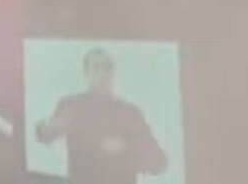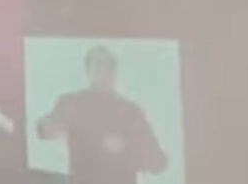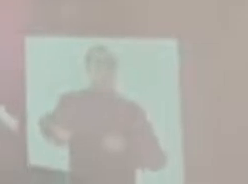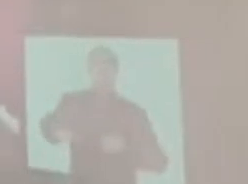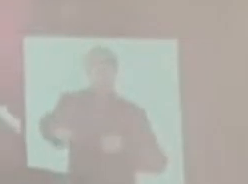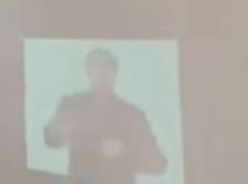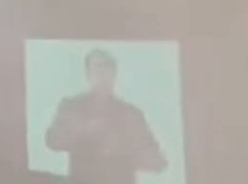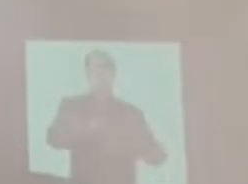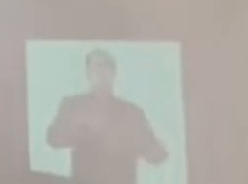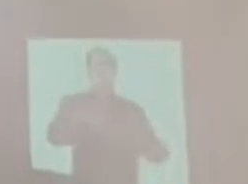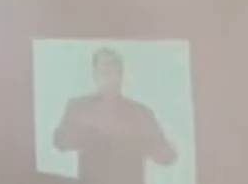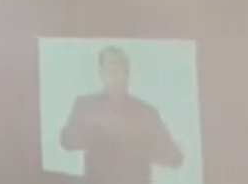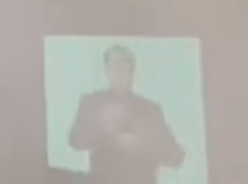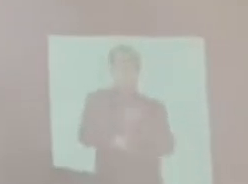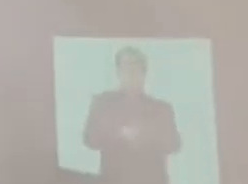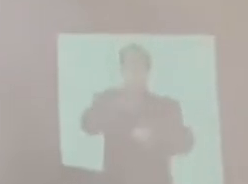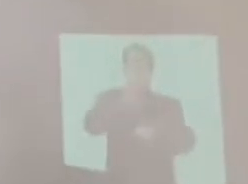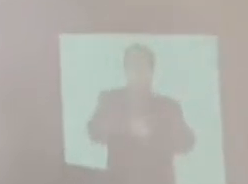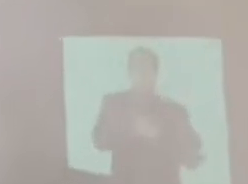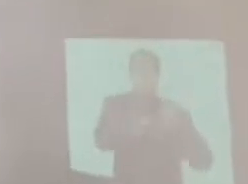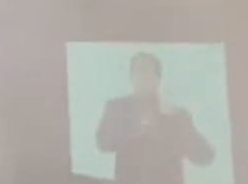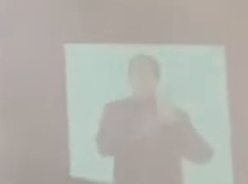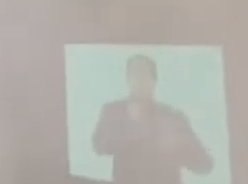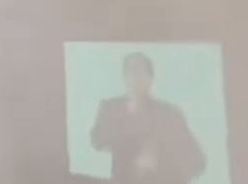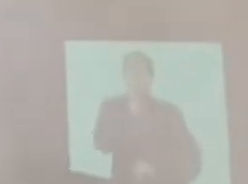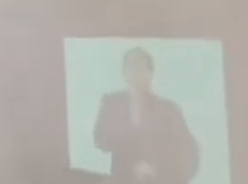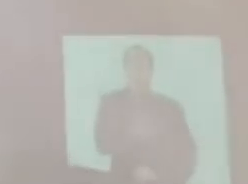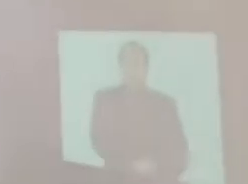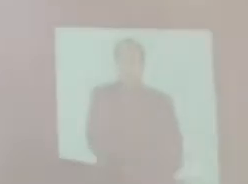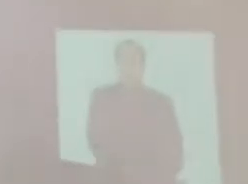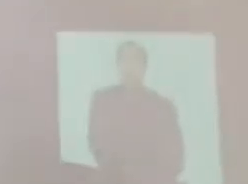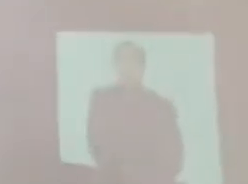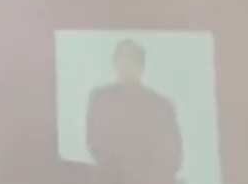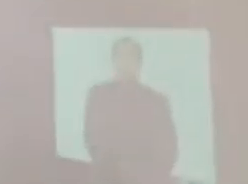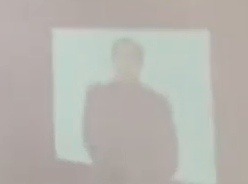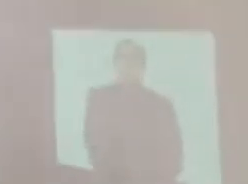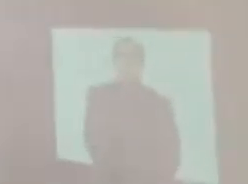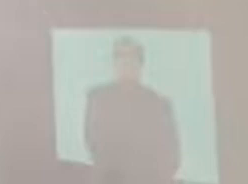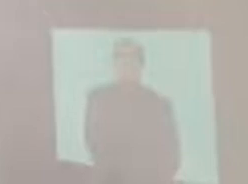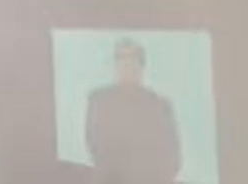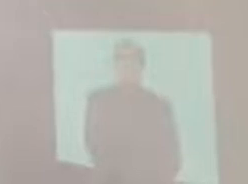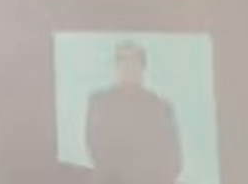gobierno. Honestidad que da resultados.